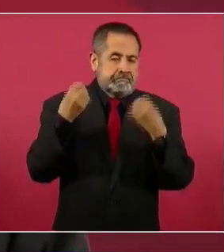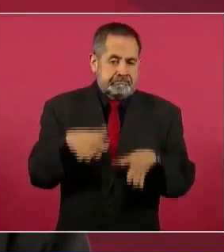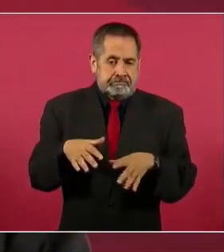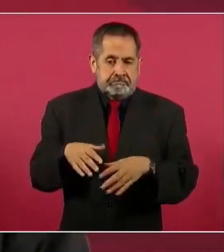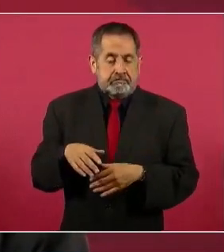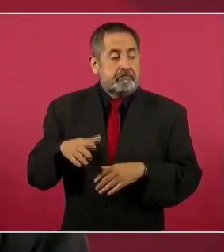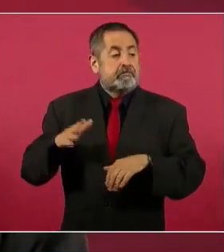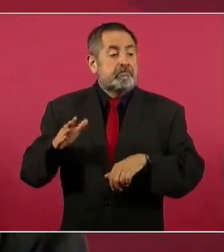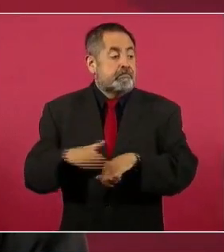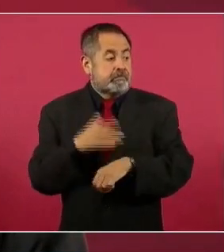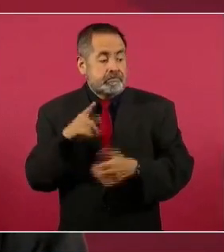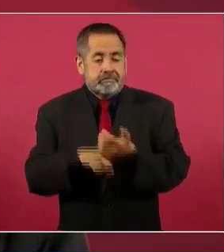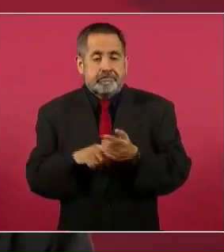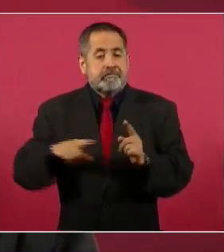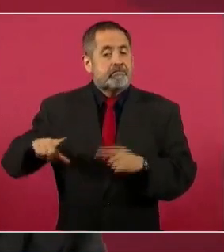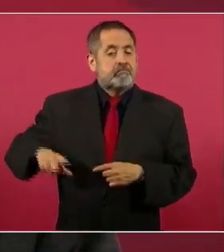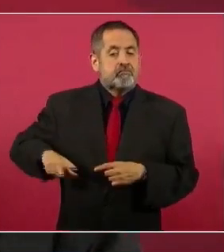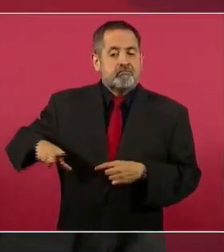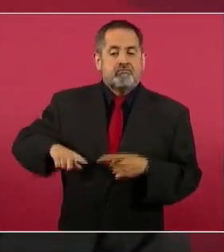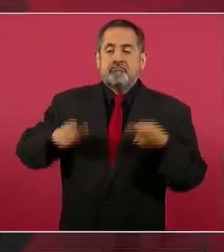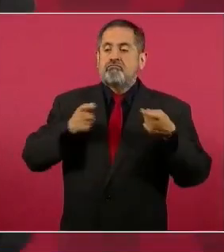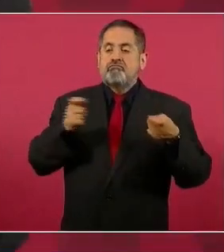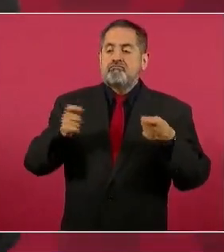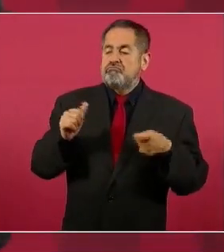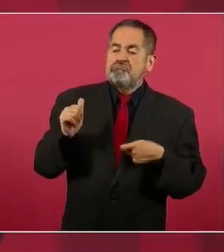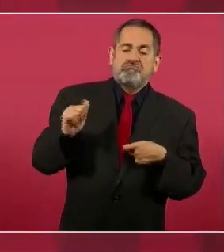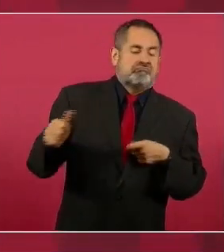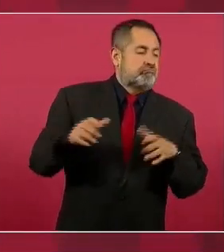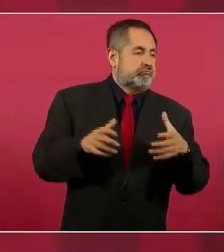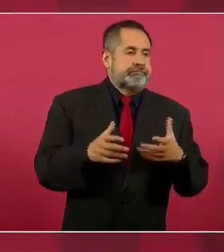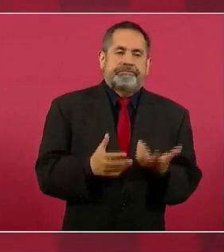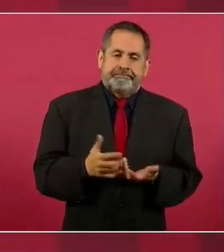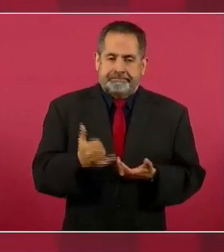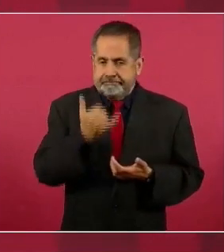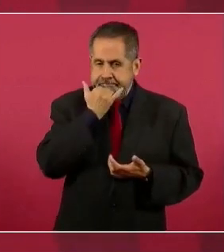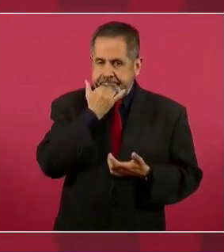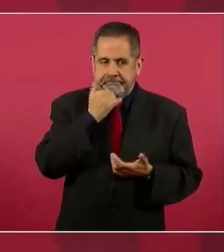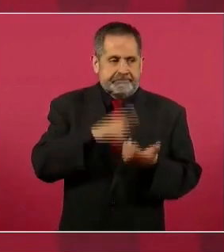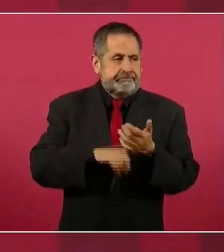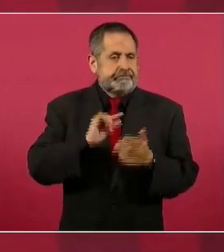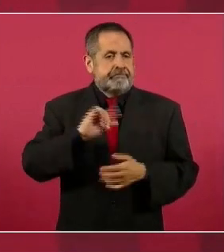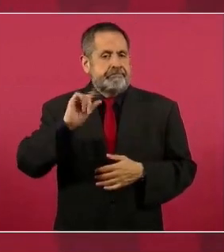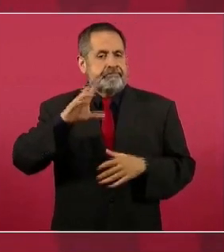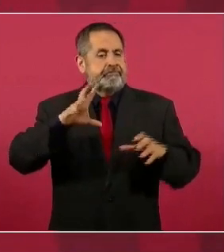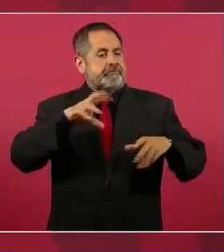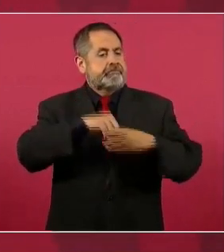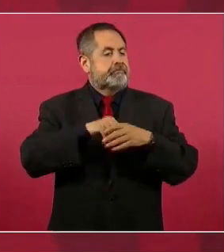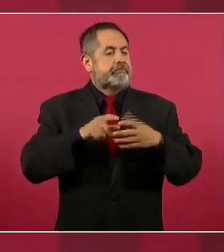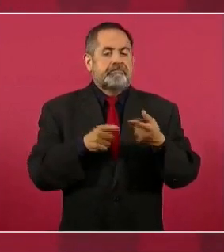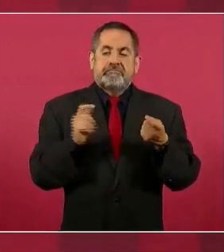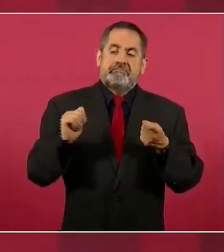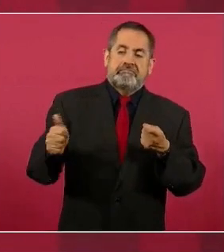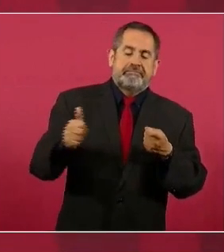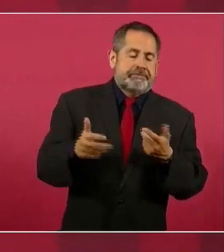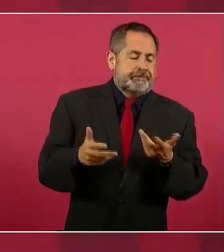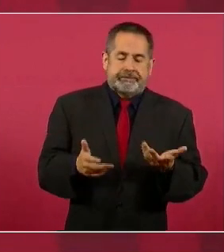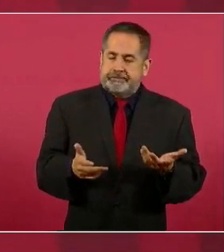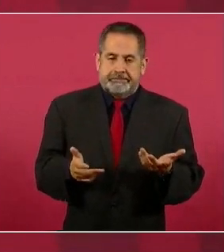en manos de gobernantes o de autoridades